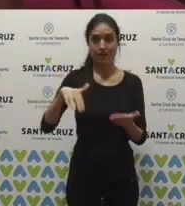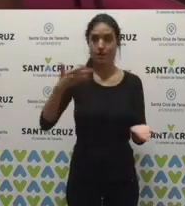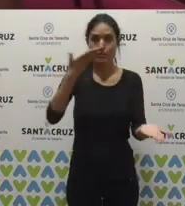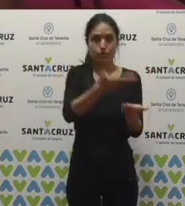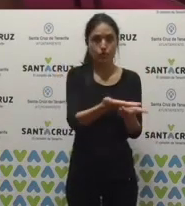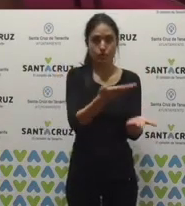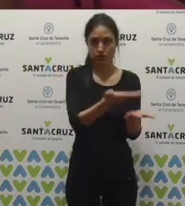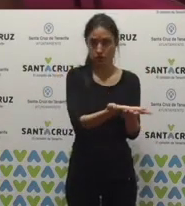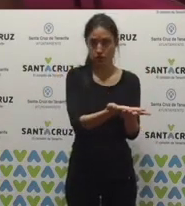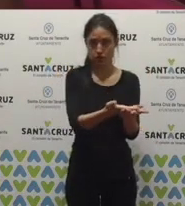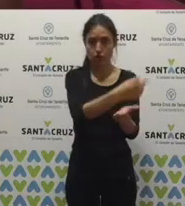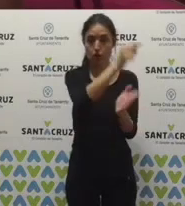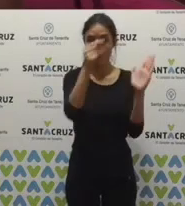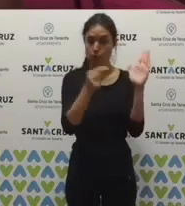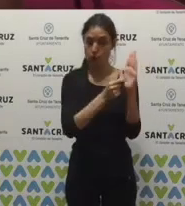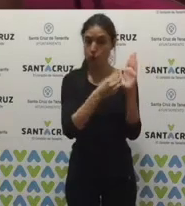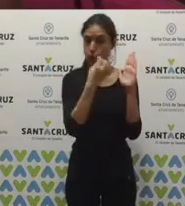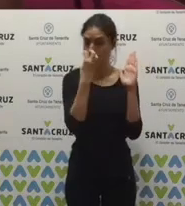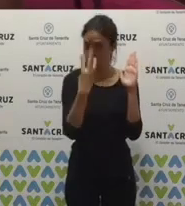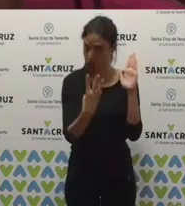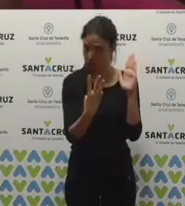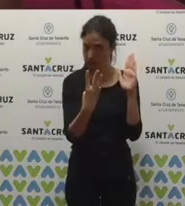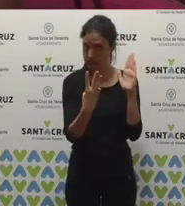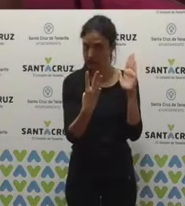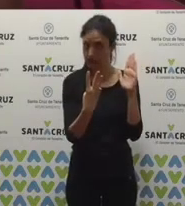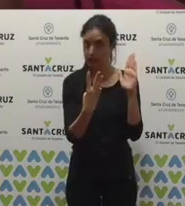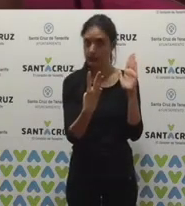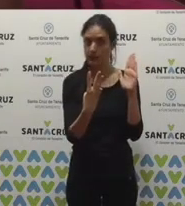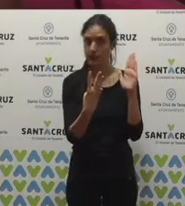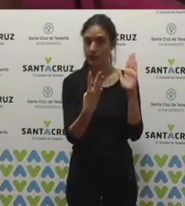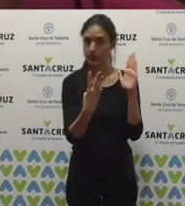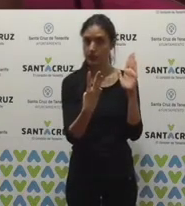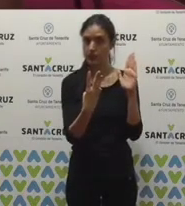número 3 que recogería